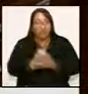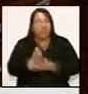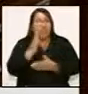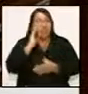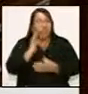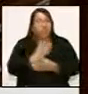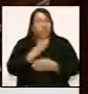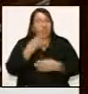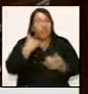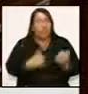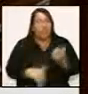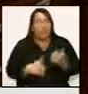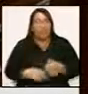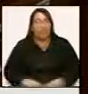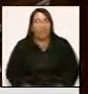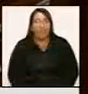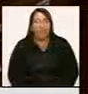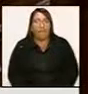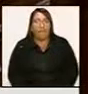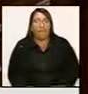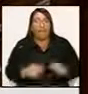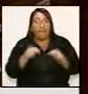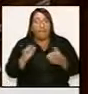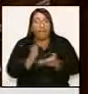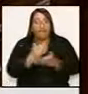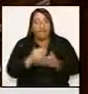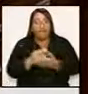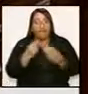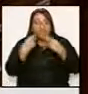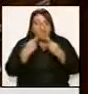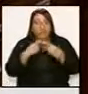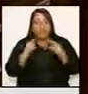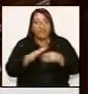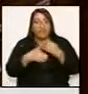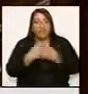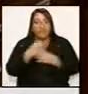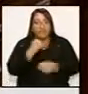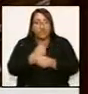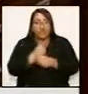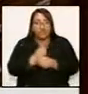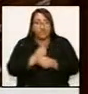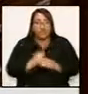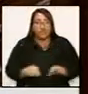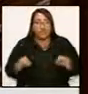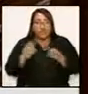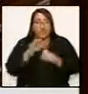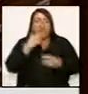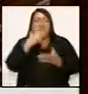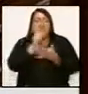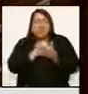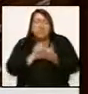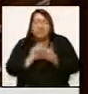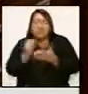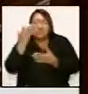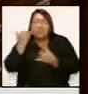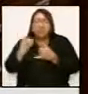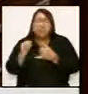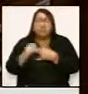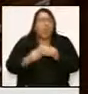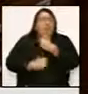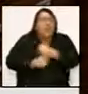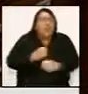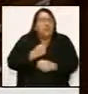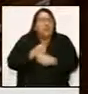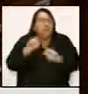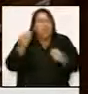músico criolla. Este libro da a conocer las obras de destacados compositores en torno a la figura